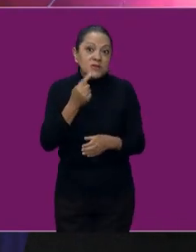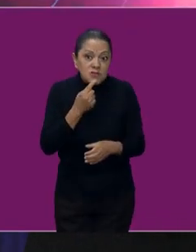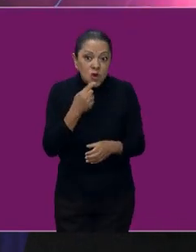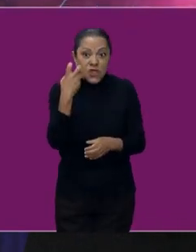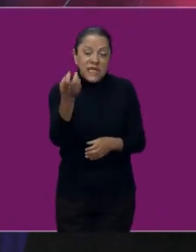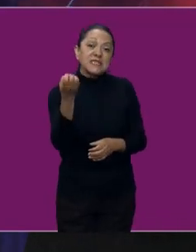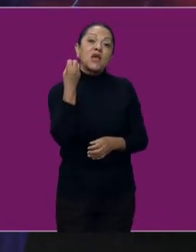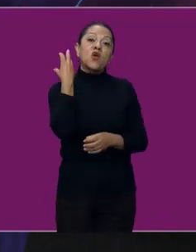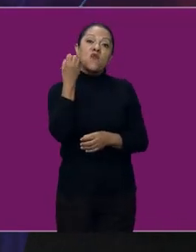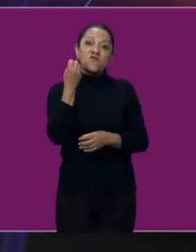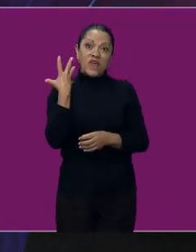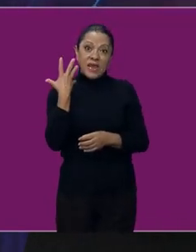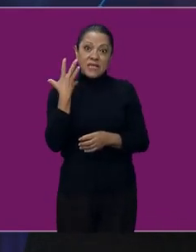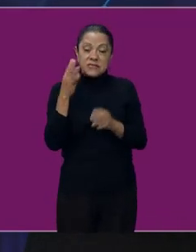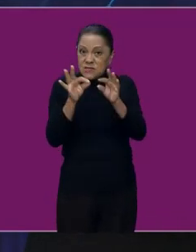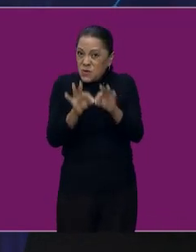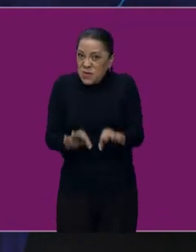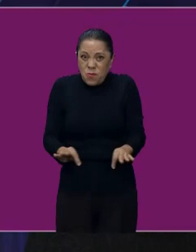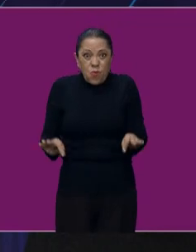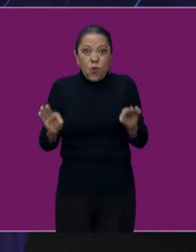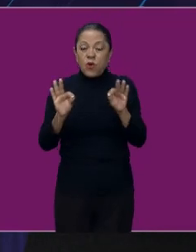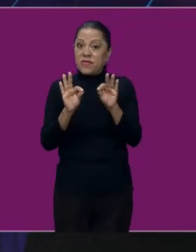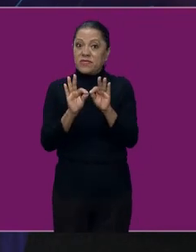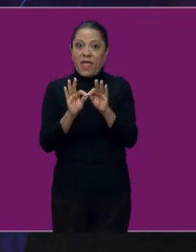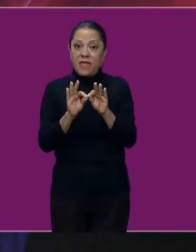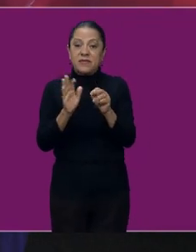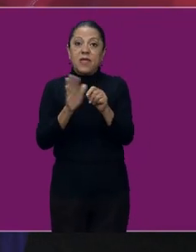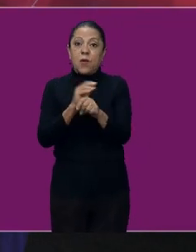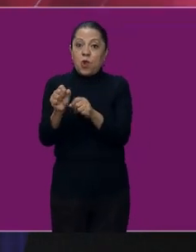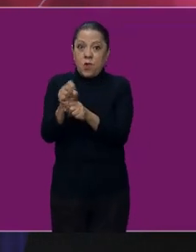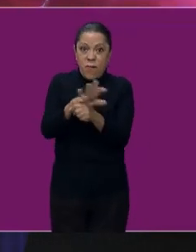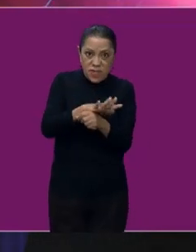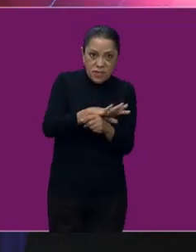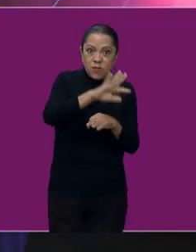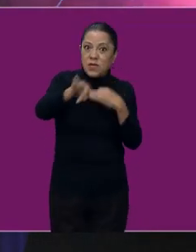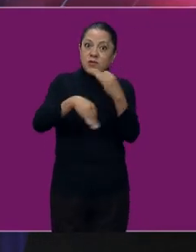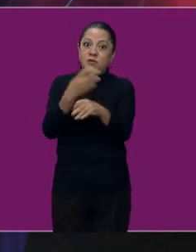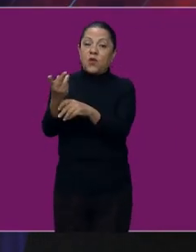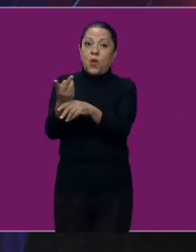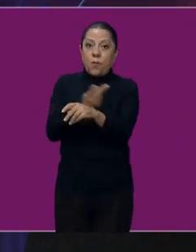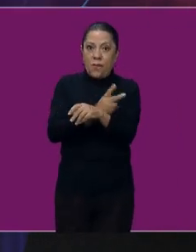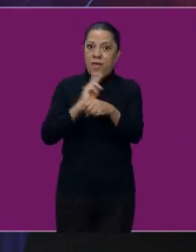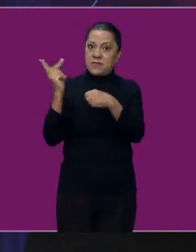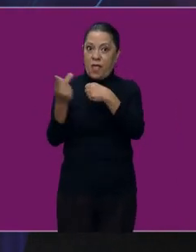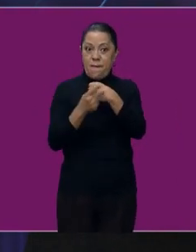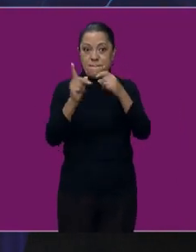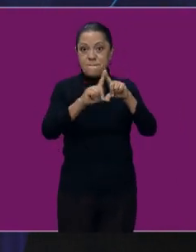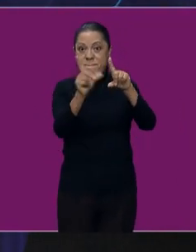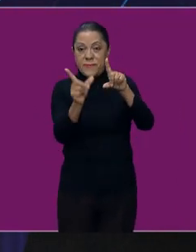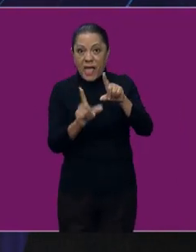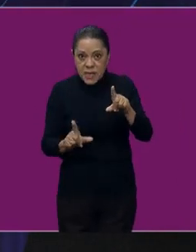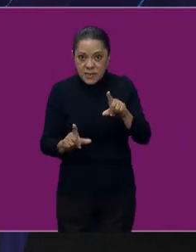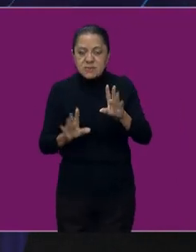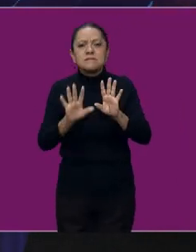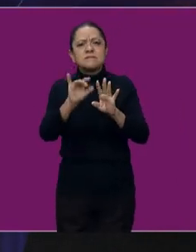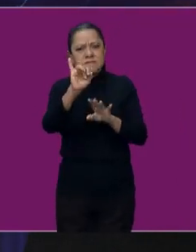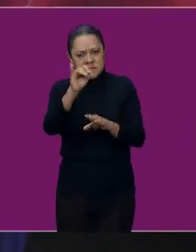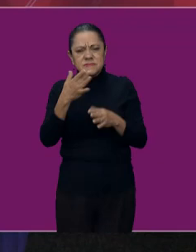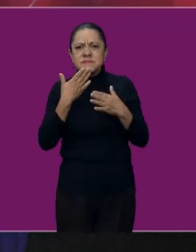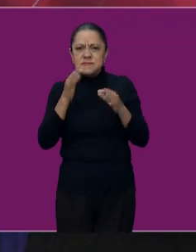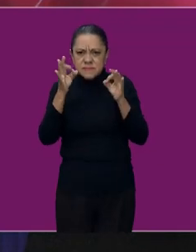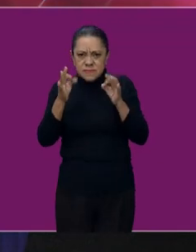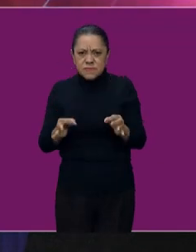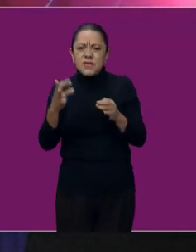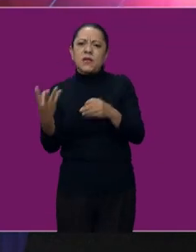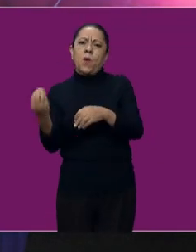estas conferencias que son muy importantes por la pandemia y por todo lo que está sucediendo en el país que pusieron a los intérpretes